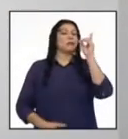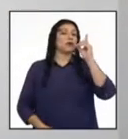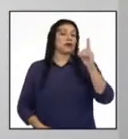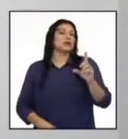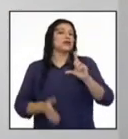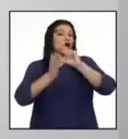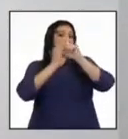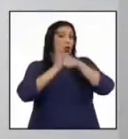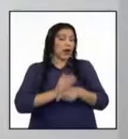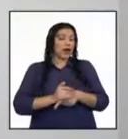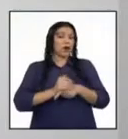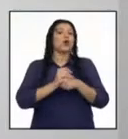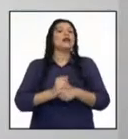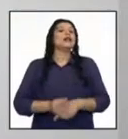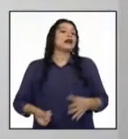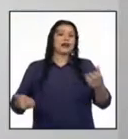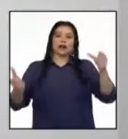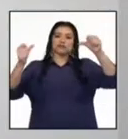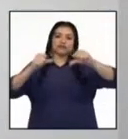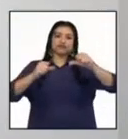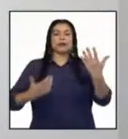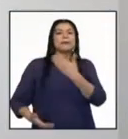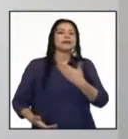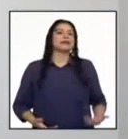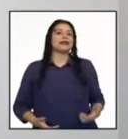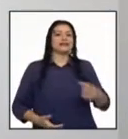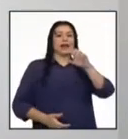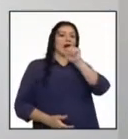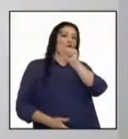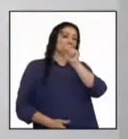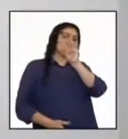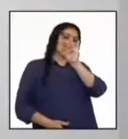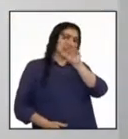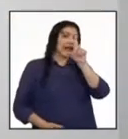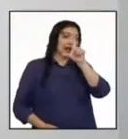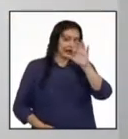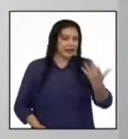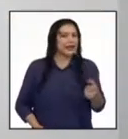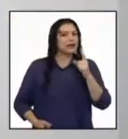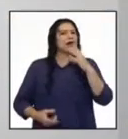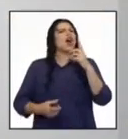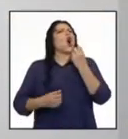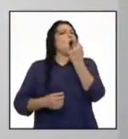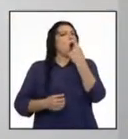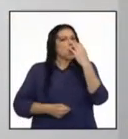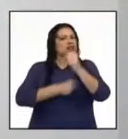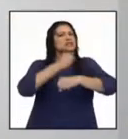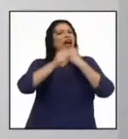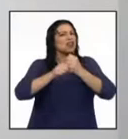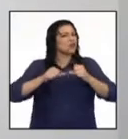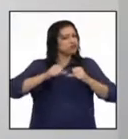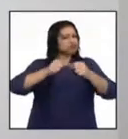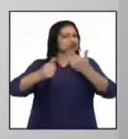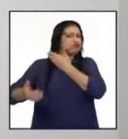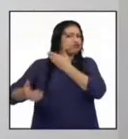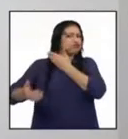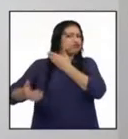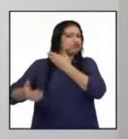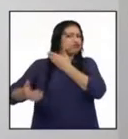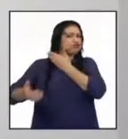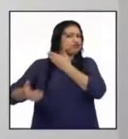la caída de Augusto B. Leguía, tras 11 años de gobierno, así como por un contexto de